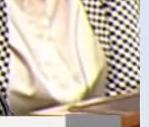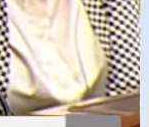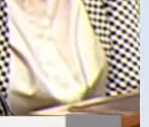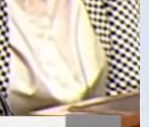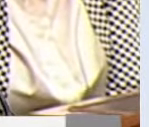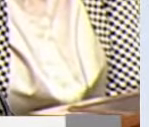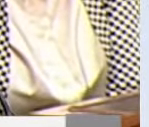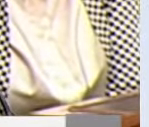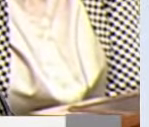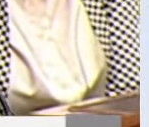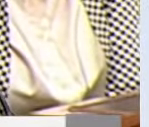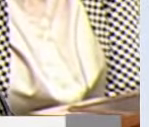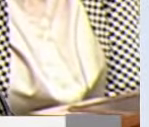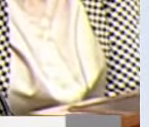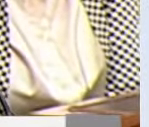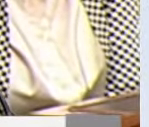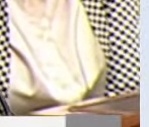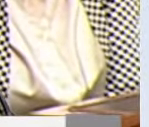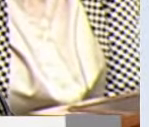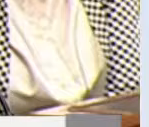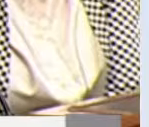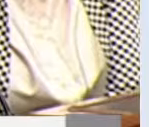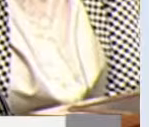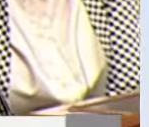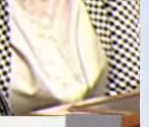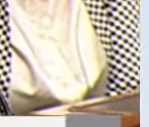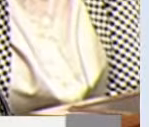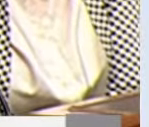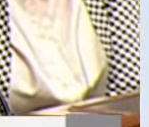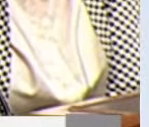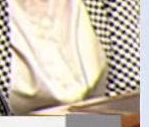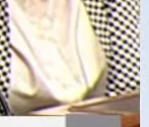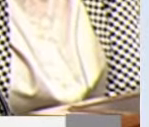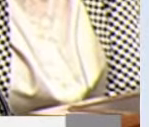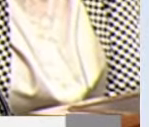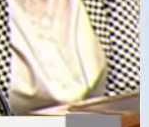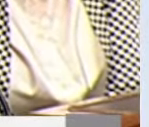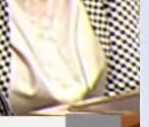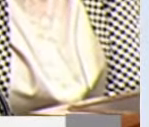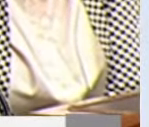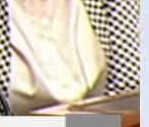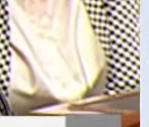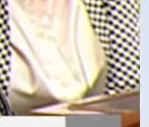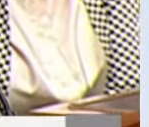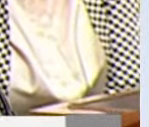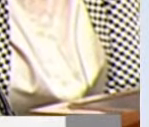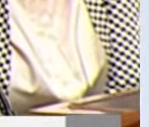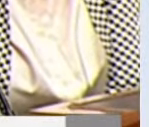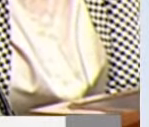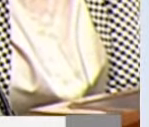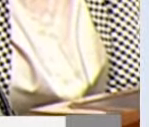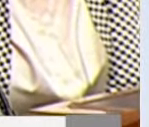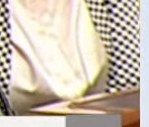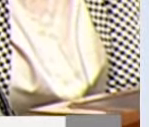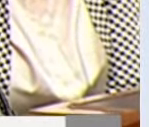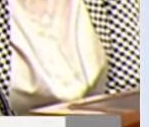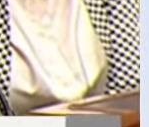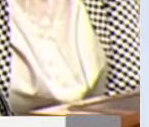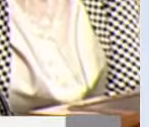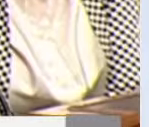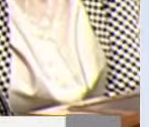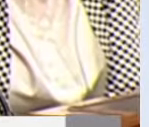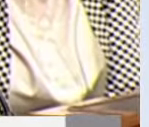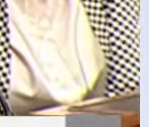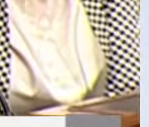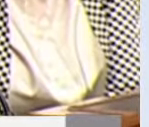más desempleo? Tenemos que buscar la forma cómo evitar ese enfrentamiento entre los poderes. Tenemos que buscar